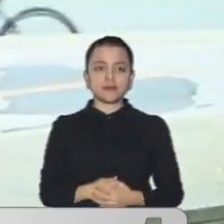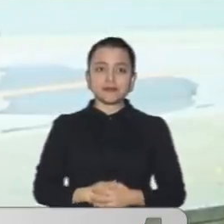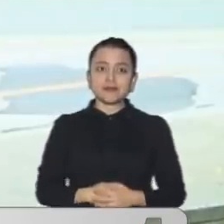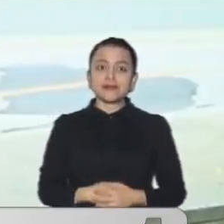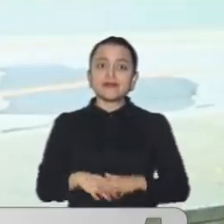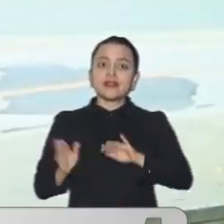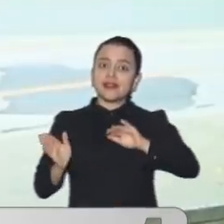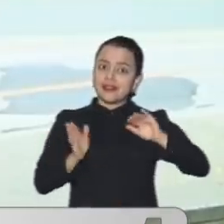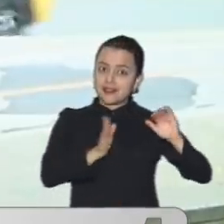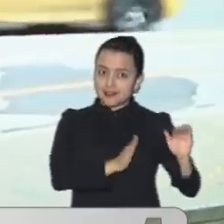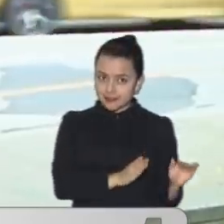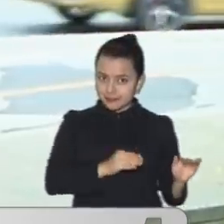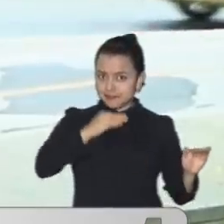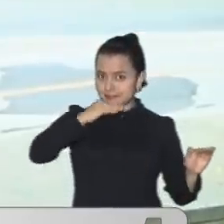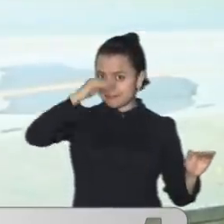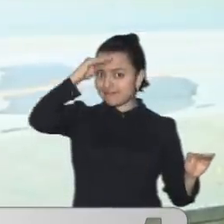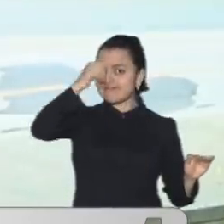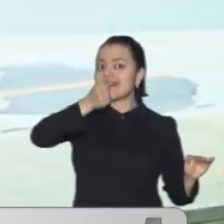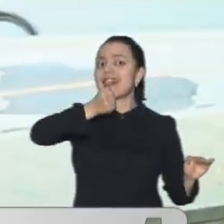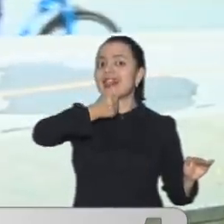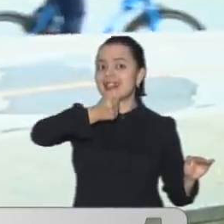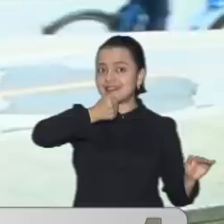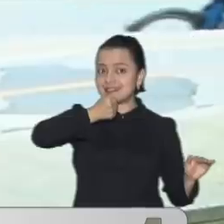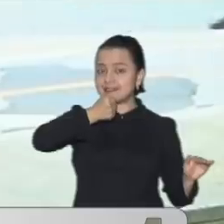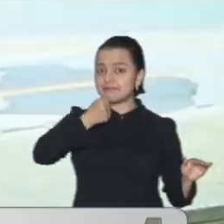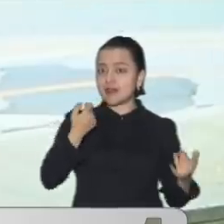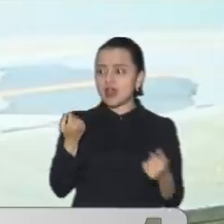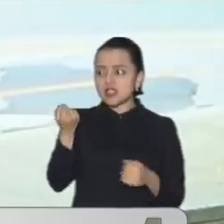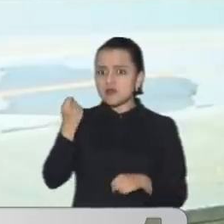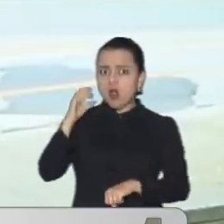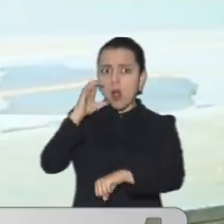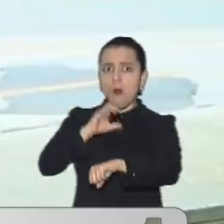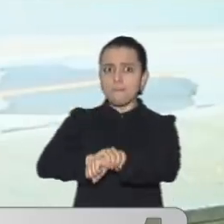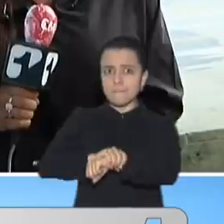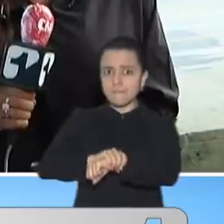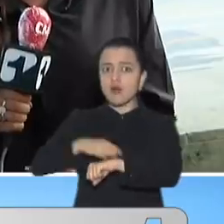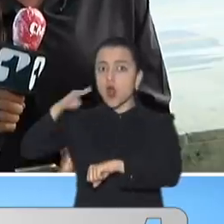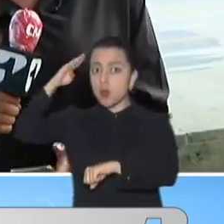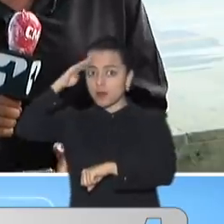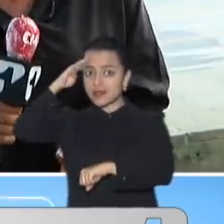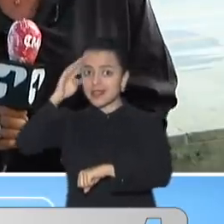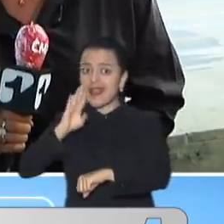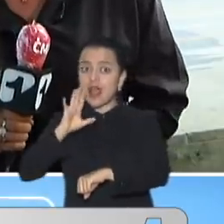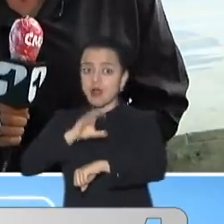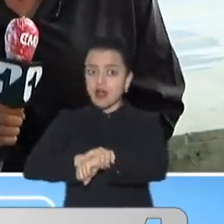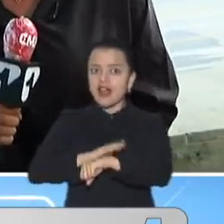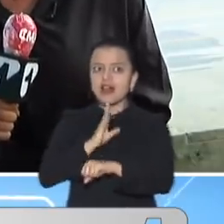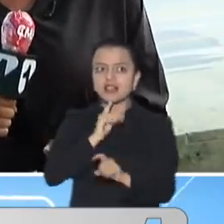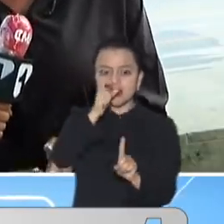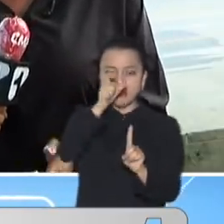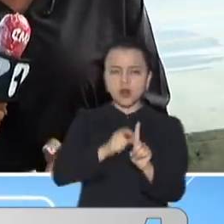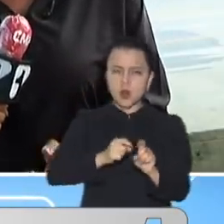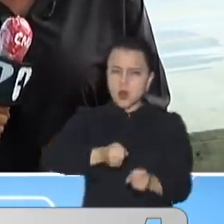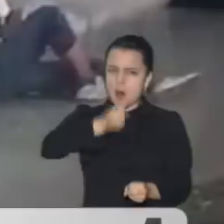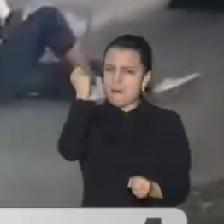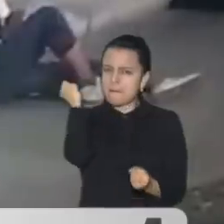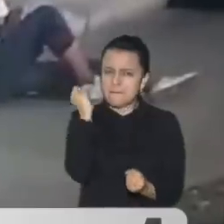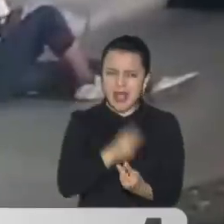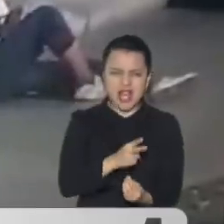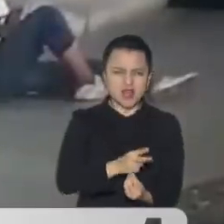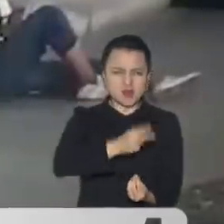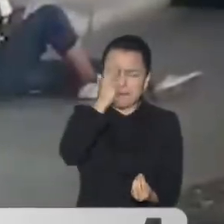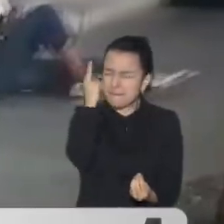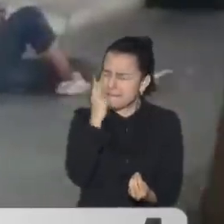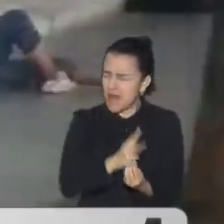Y en otras noticias de Medellín, en las últimas horas la policía capturó a un peligroso delincuente identificado como alias Dubán, de 28